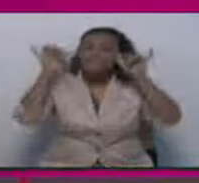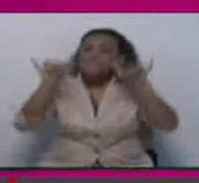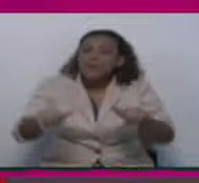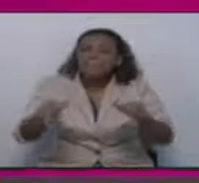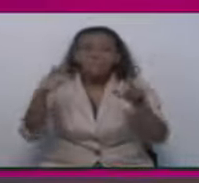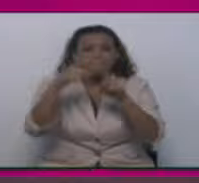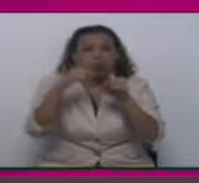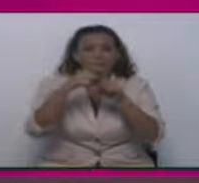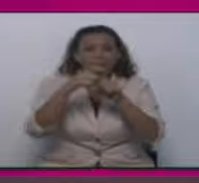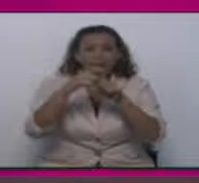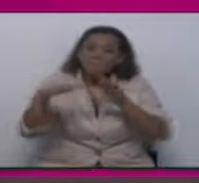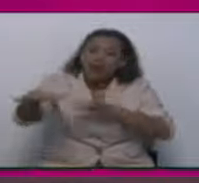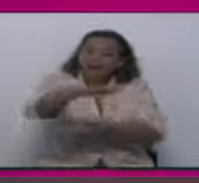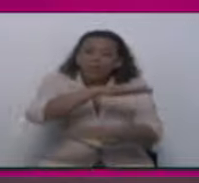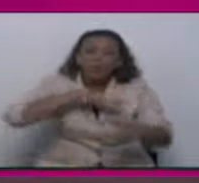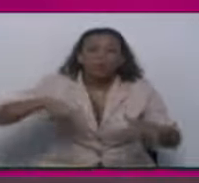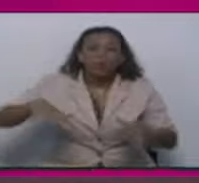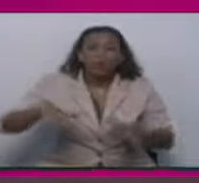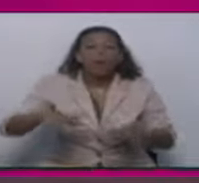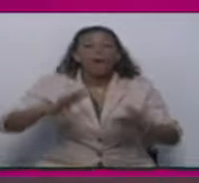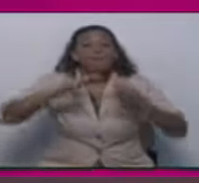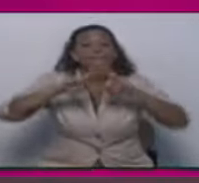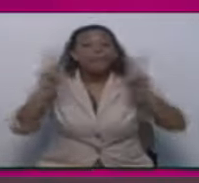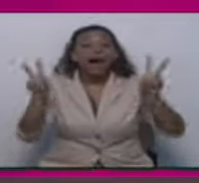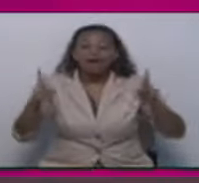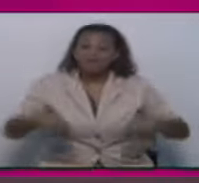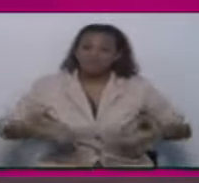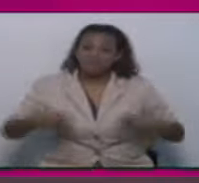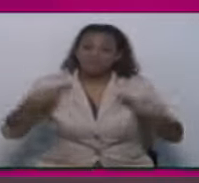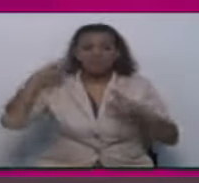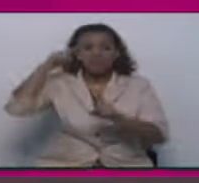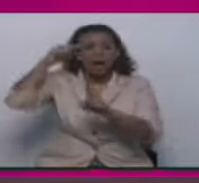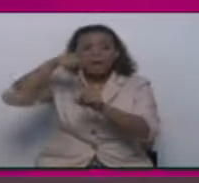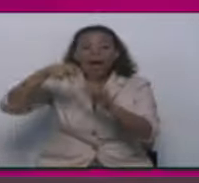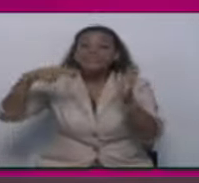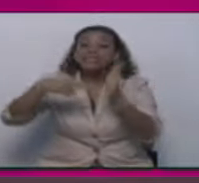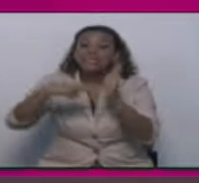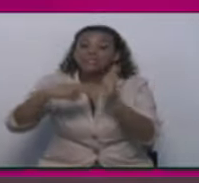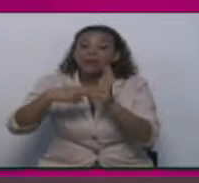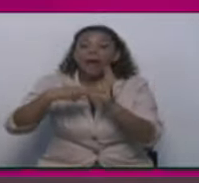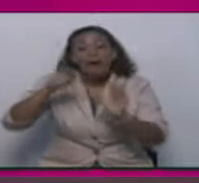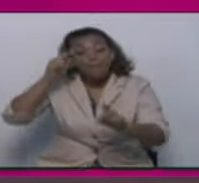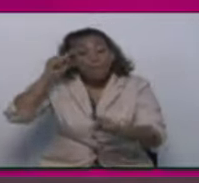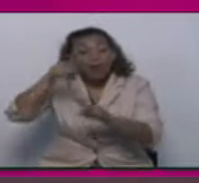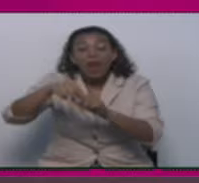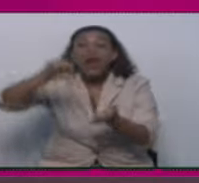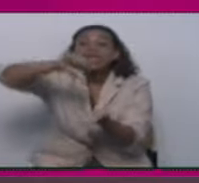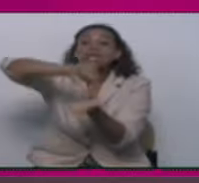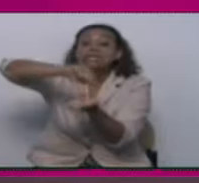Palestina, para el Líbano, para Siria, para los pueblos del mundo, para Irán